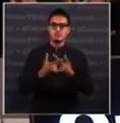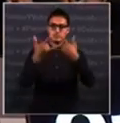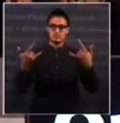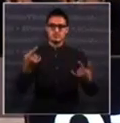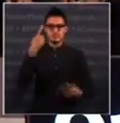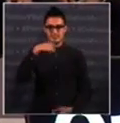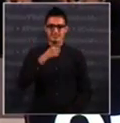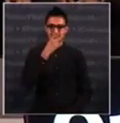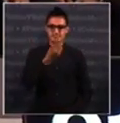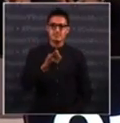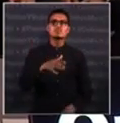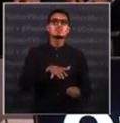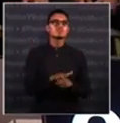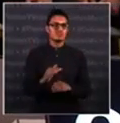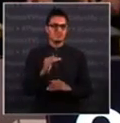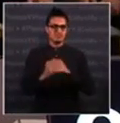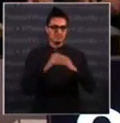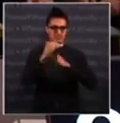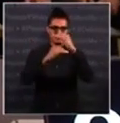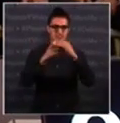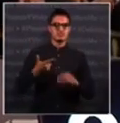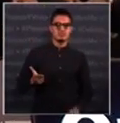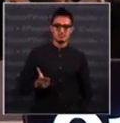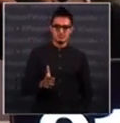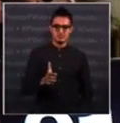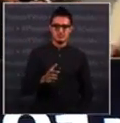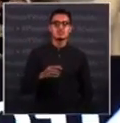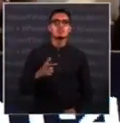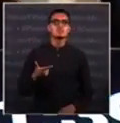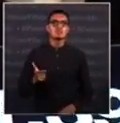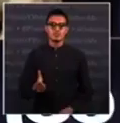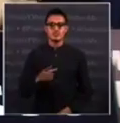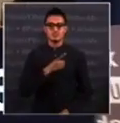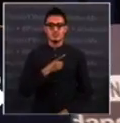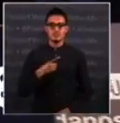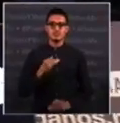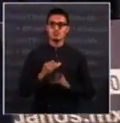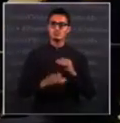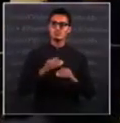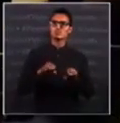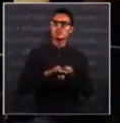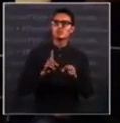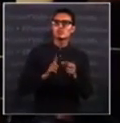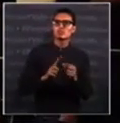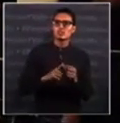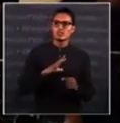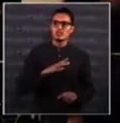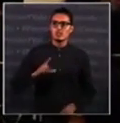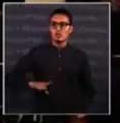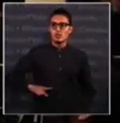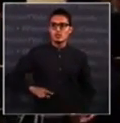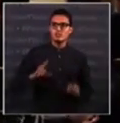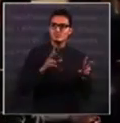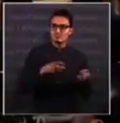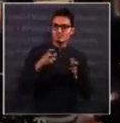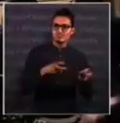el diagnóstico de Guanajuato. En Guanajuato tenemos un pésimo gobierno, en donde la burocracia es más creciente y donde,